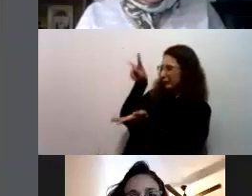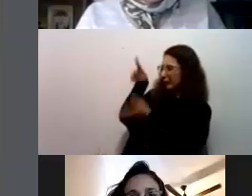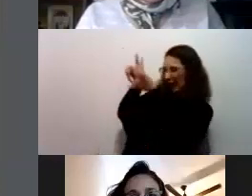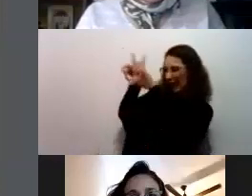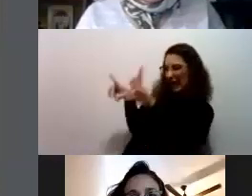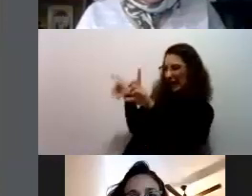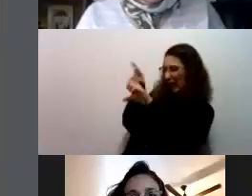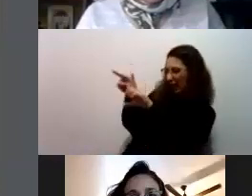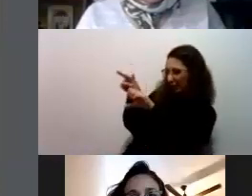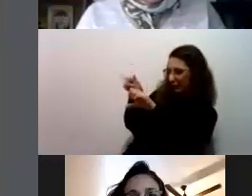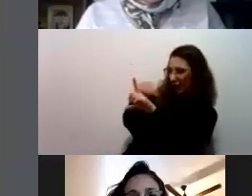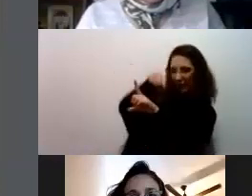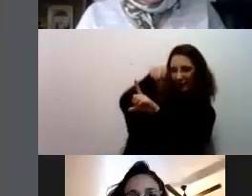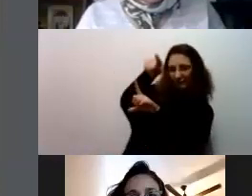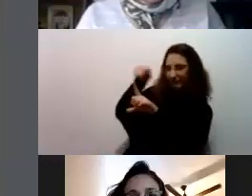círculo señalado.